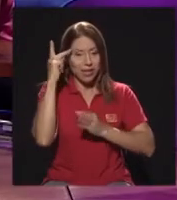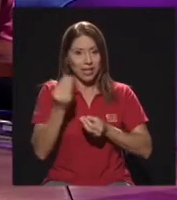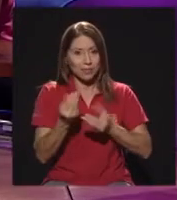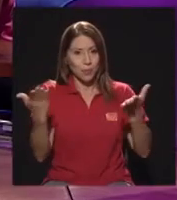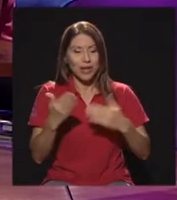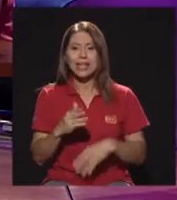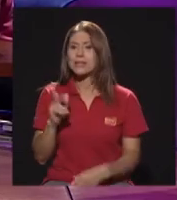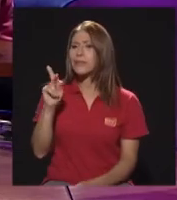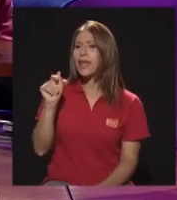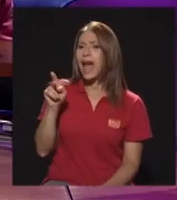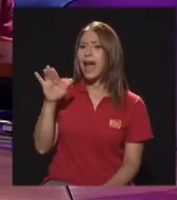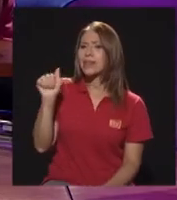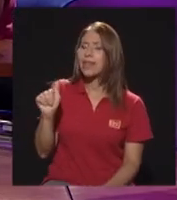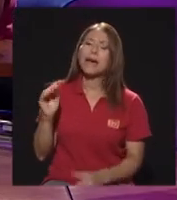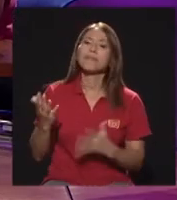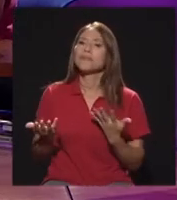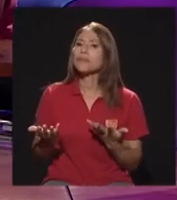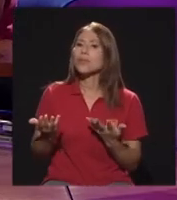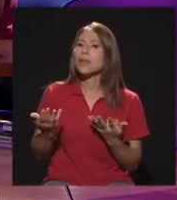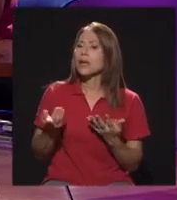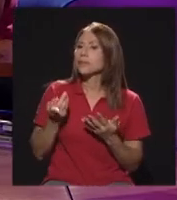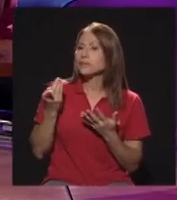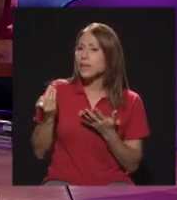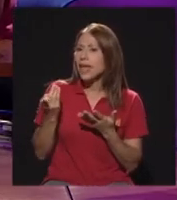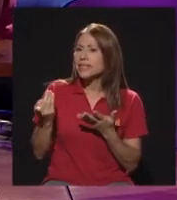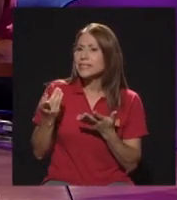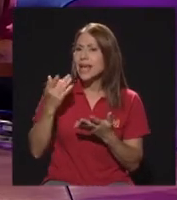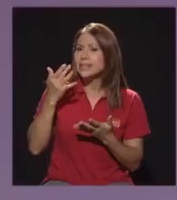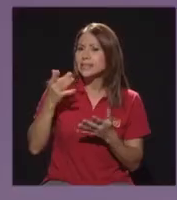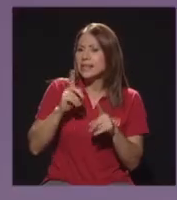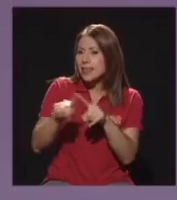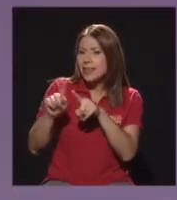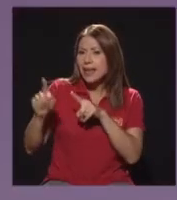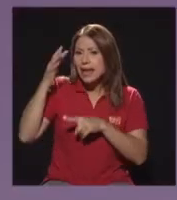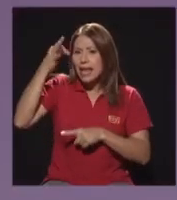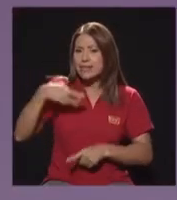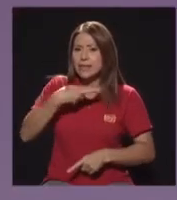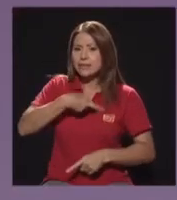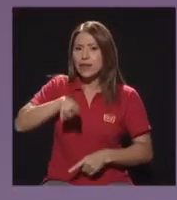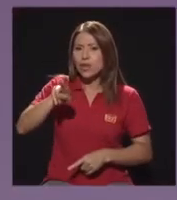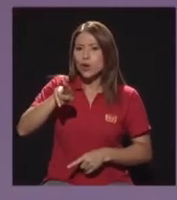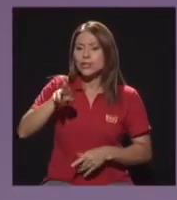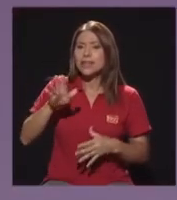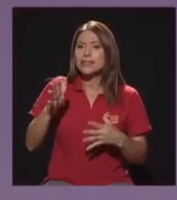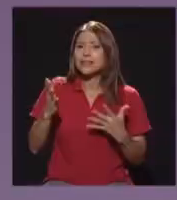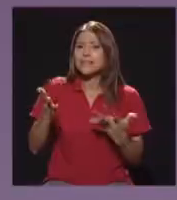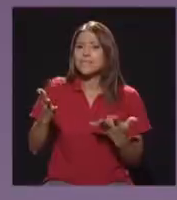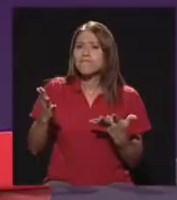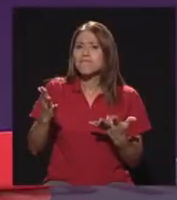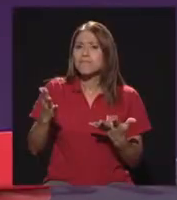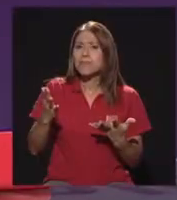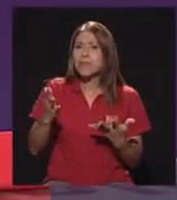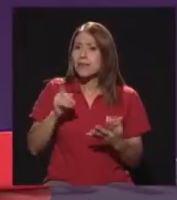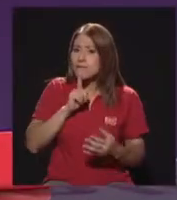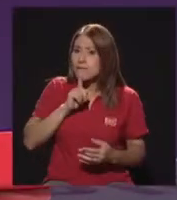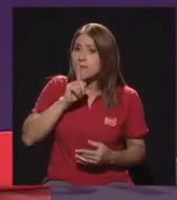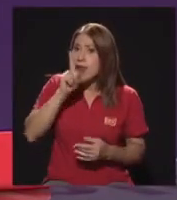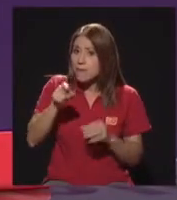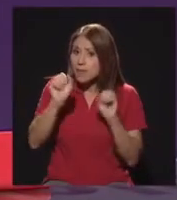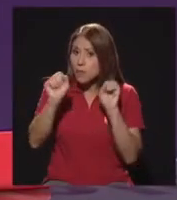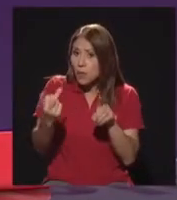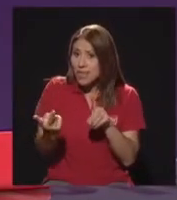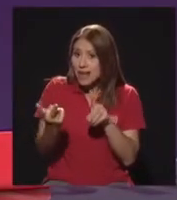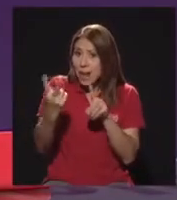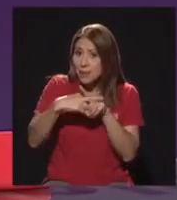se expresa esa cree esas creencias religiosas que realmente pueden ser aplicadas